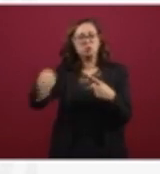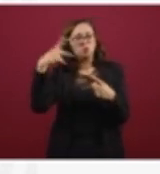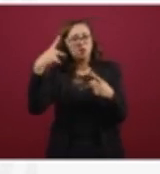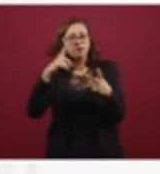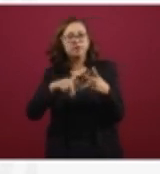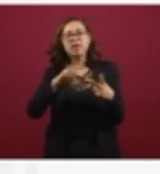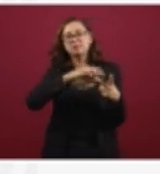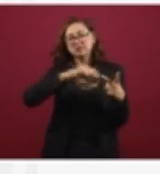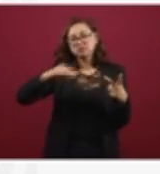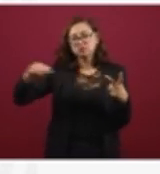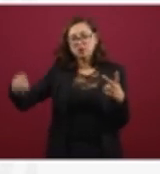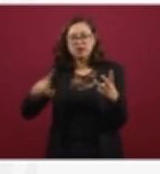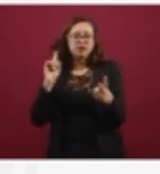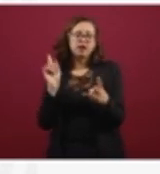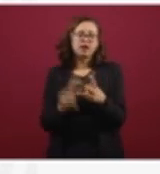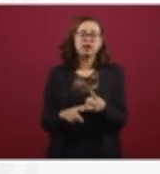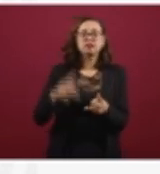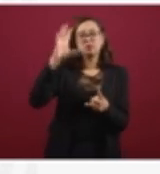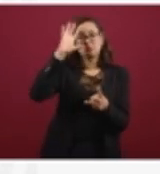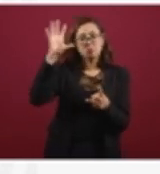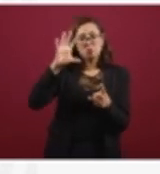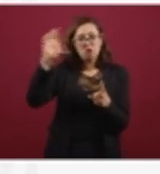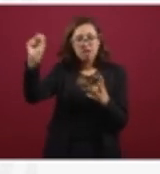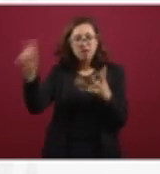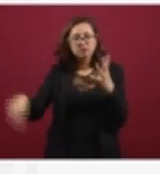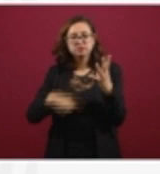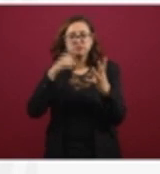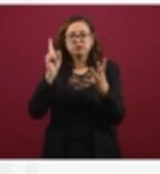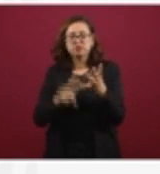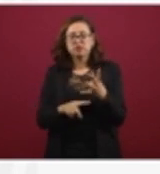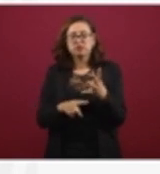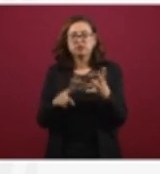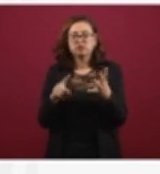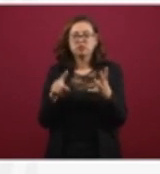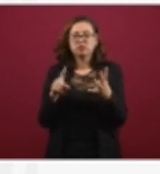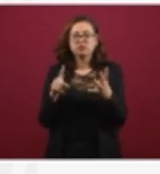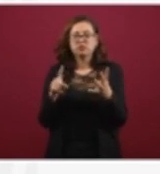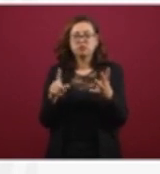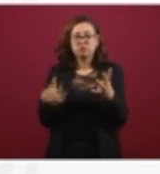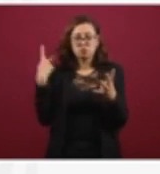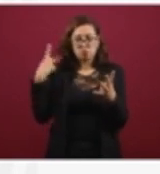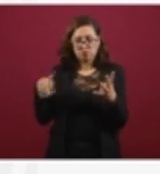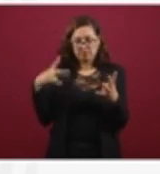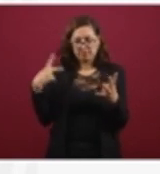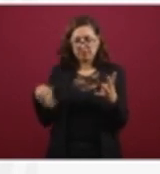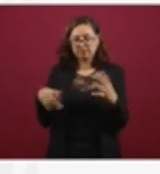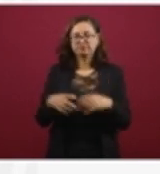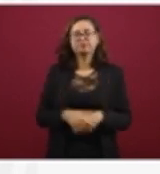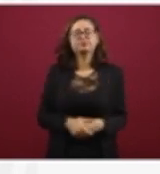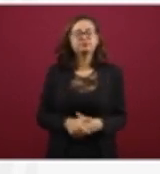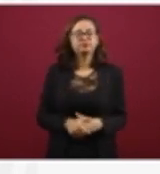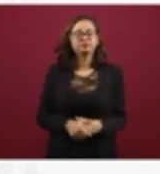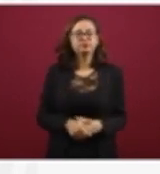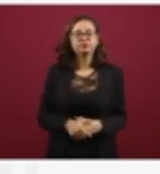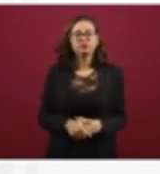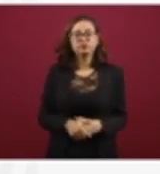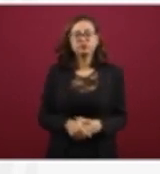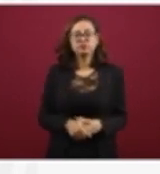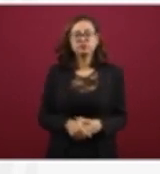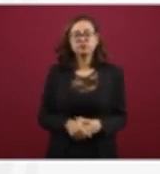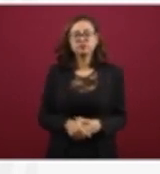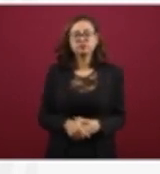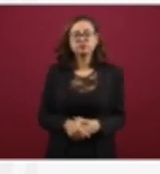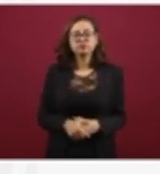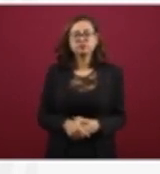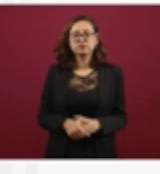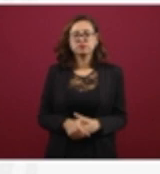Michoacán, una en Emiliano Zapata, Morelos y otra en Cuatlancingo, Puebla. Y en cuanto a la